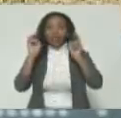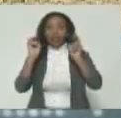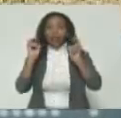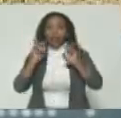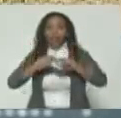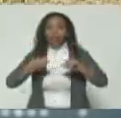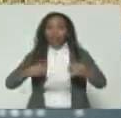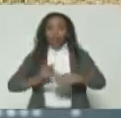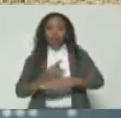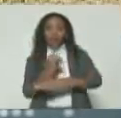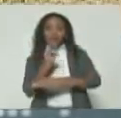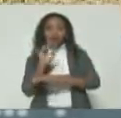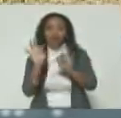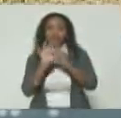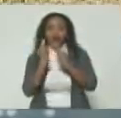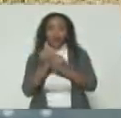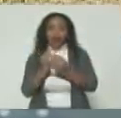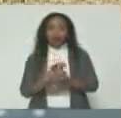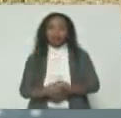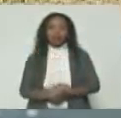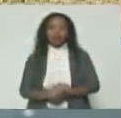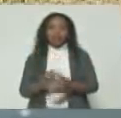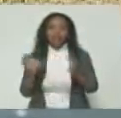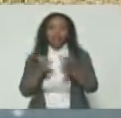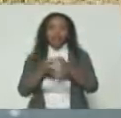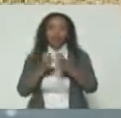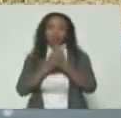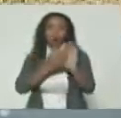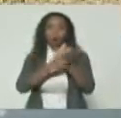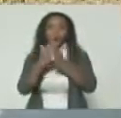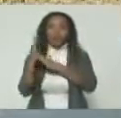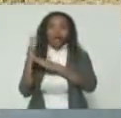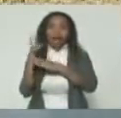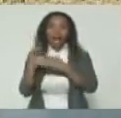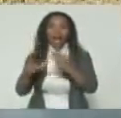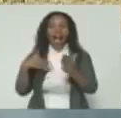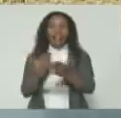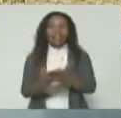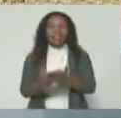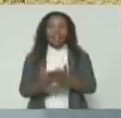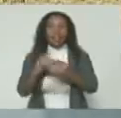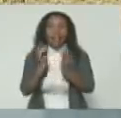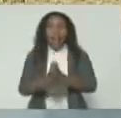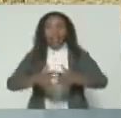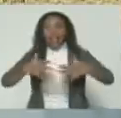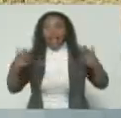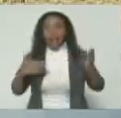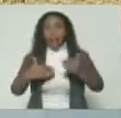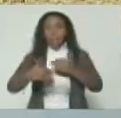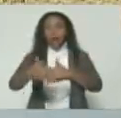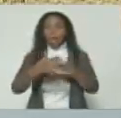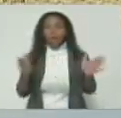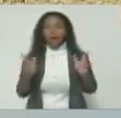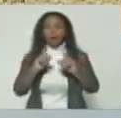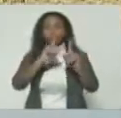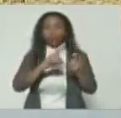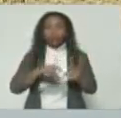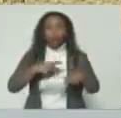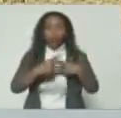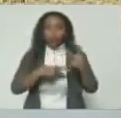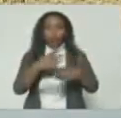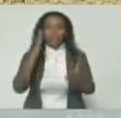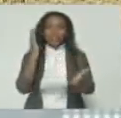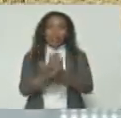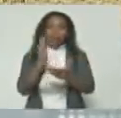el CONUCO familiar, desde el CONUCO comunitario, hasta el CONUCO de grandes extensiones productivas, pero siempre